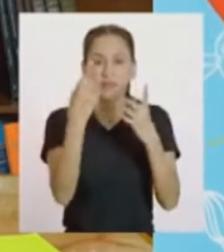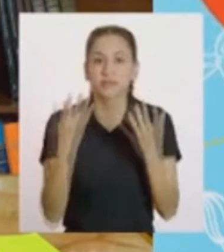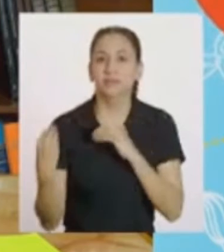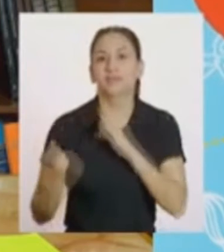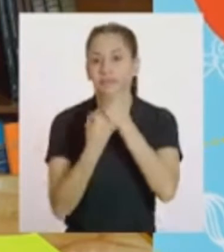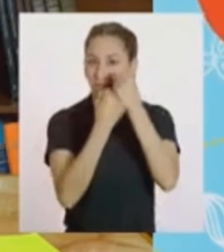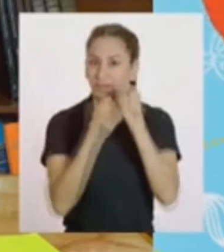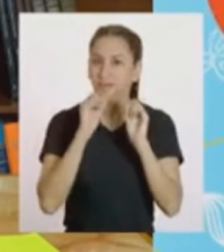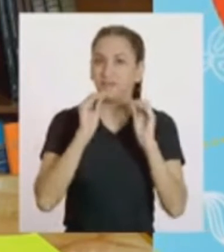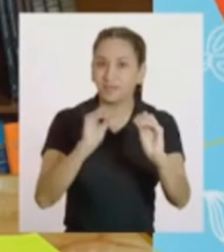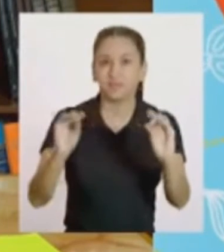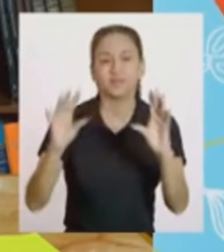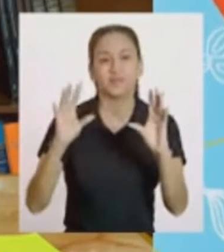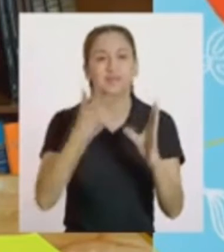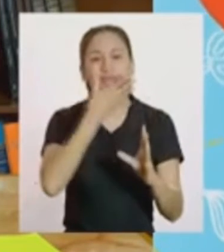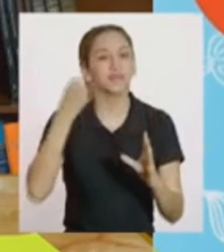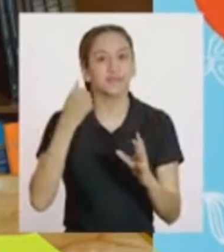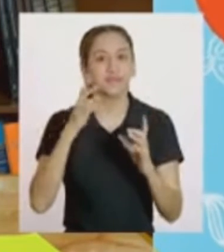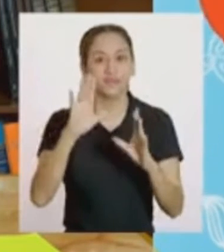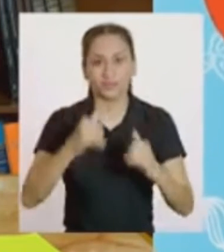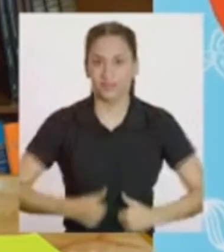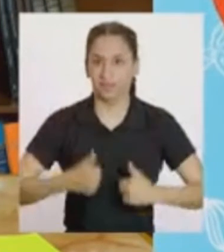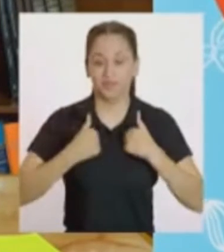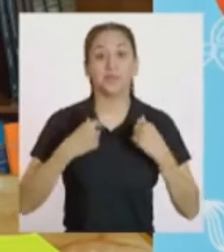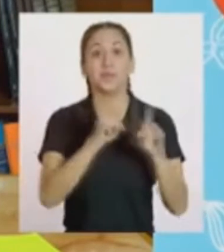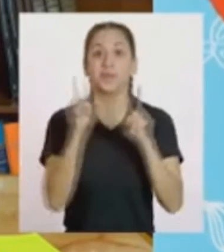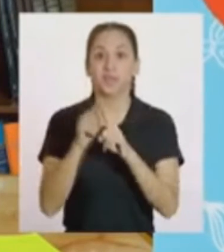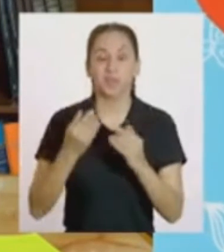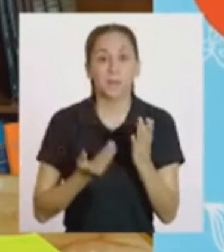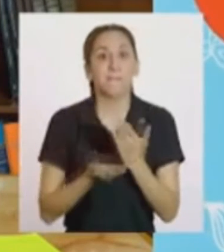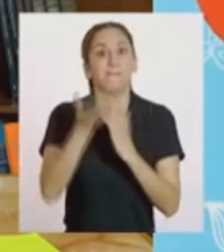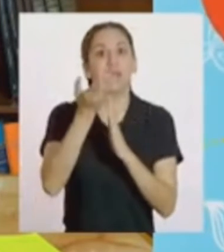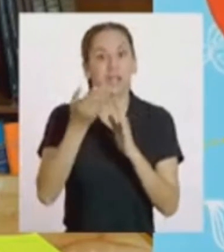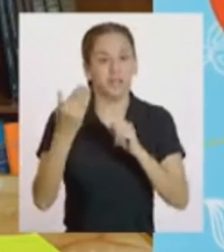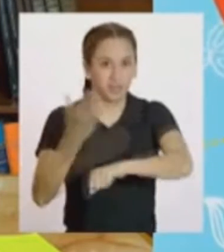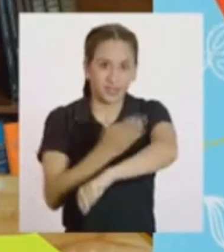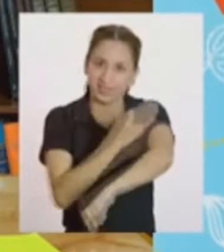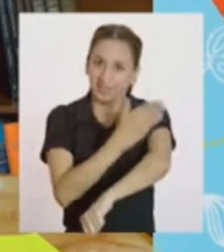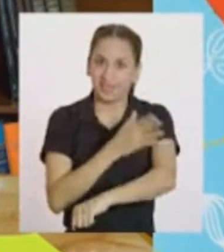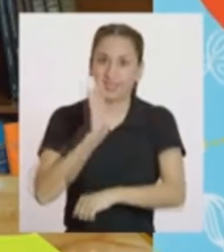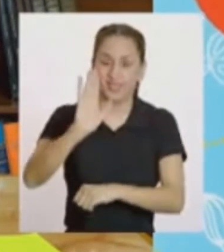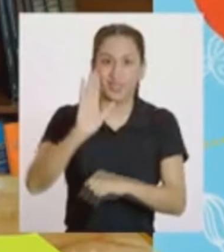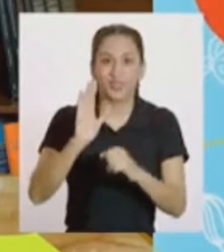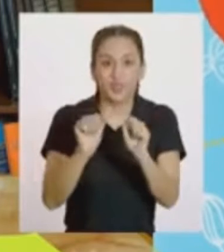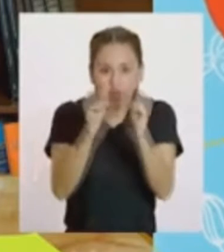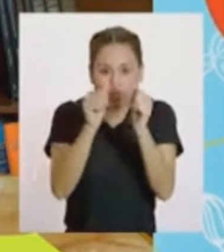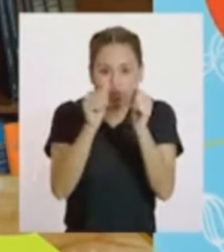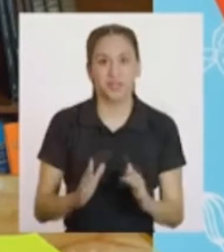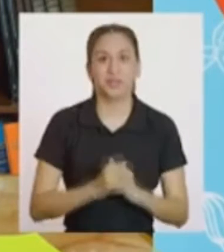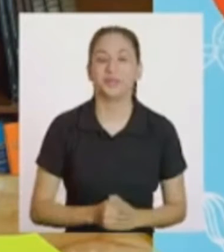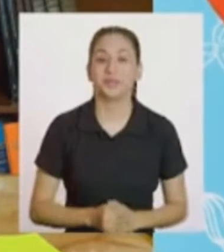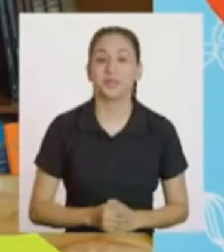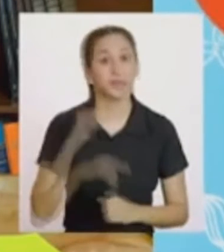de contribuir con el mejoramiento de la calidad de vida y óptimo desarrollo de las capacidades de sus